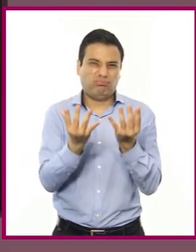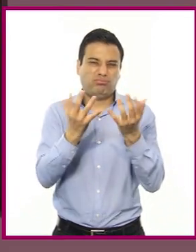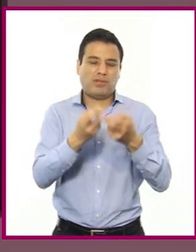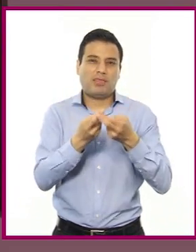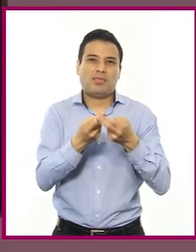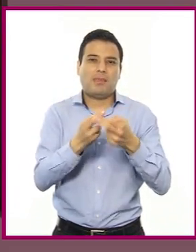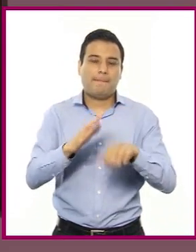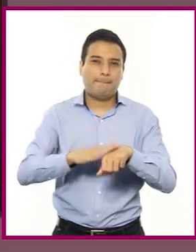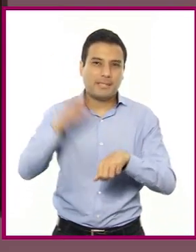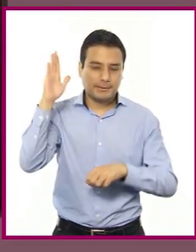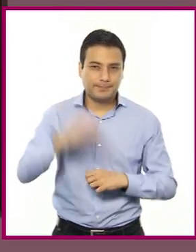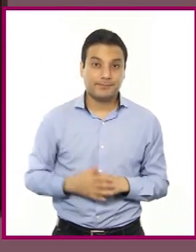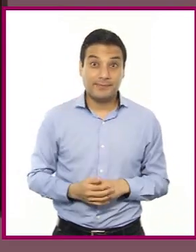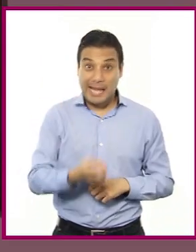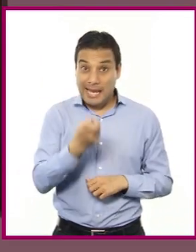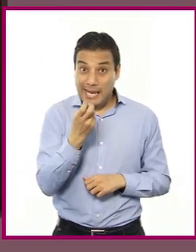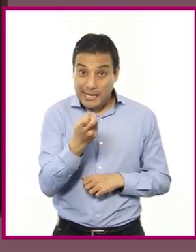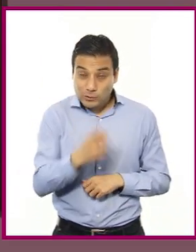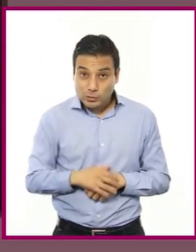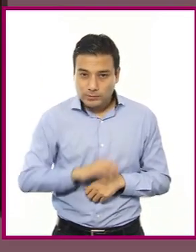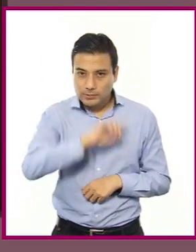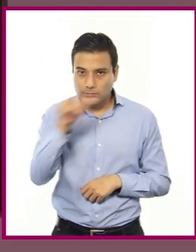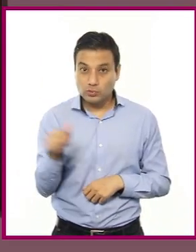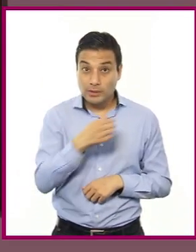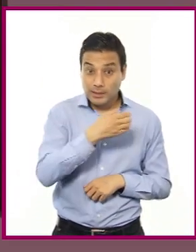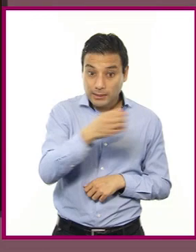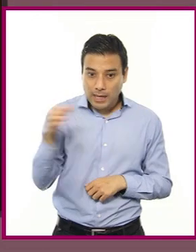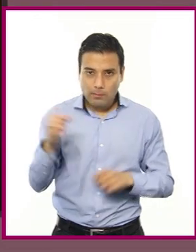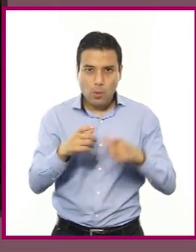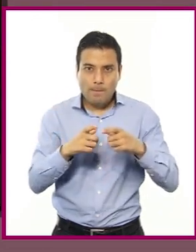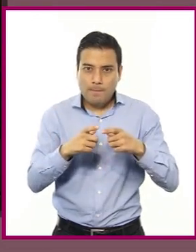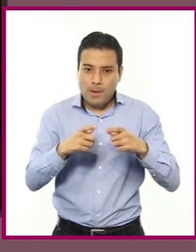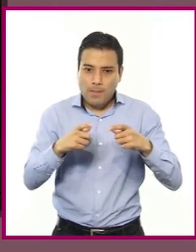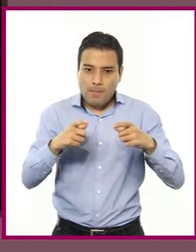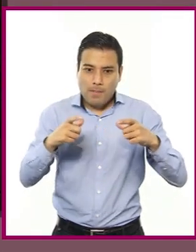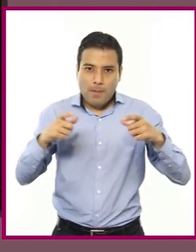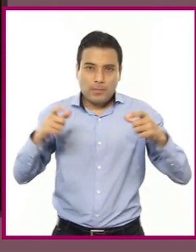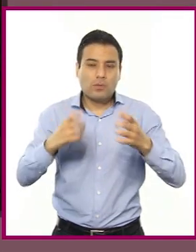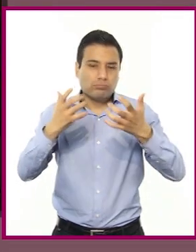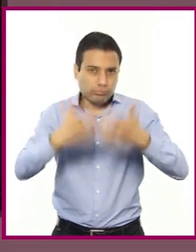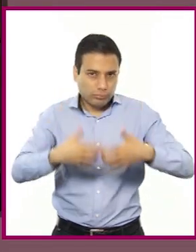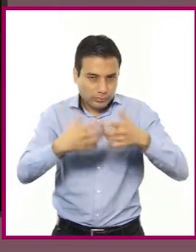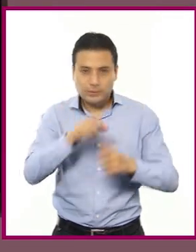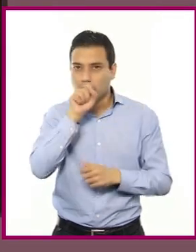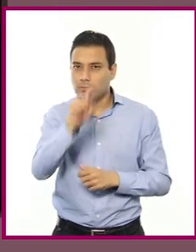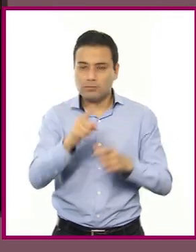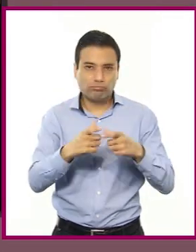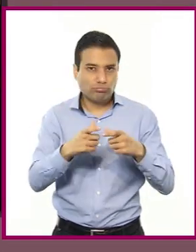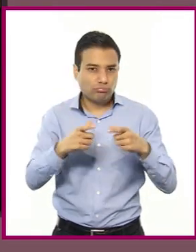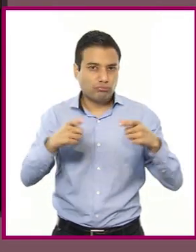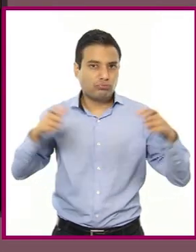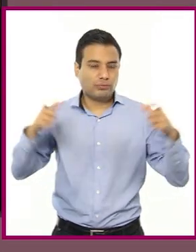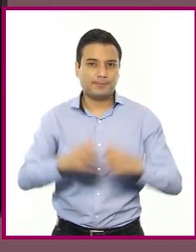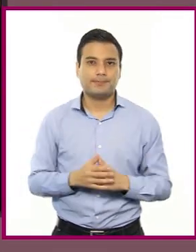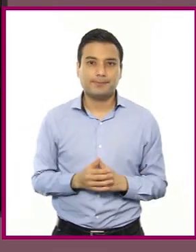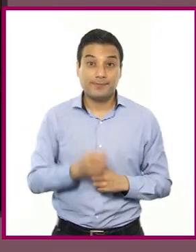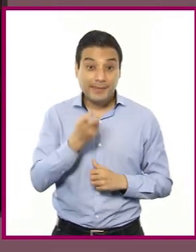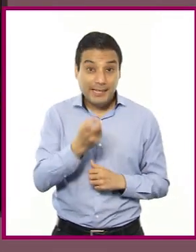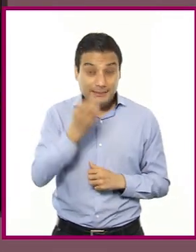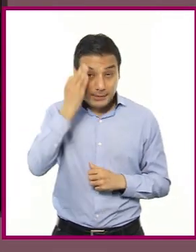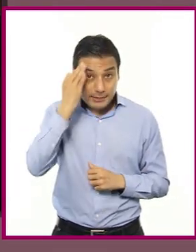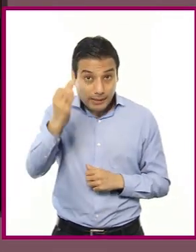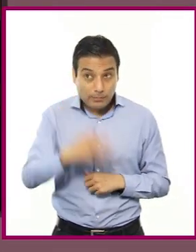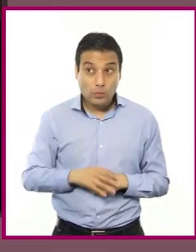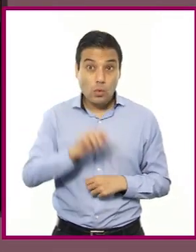cultivada. Esto provocó que el sector agrícola creciera al mismo nivel que el industrial durante esa década. En ese tiempo no había